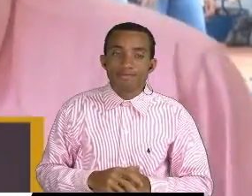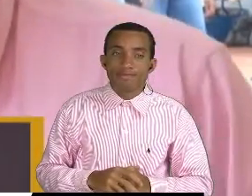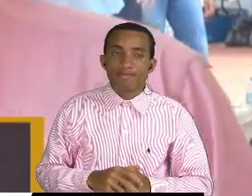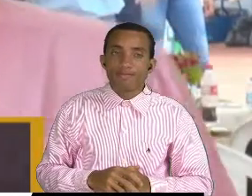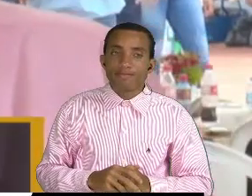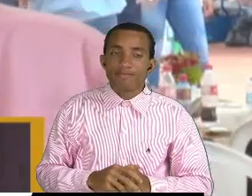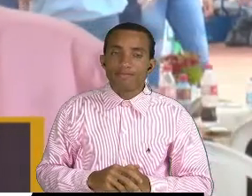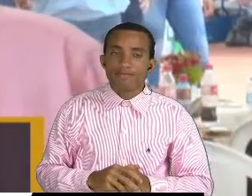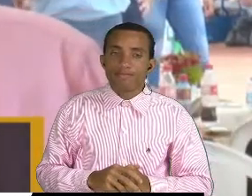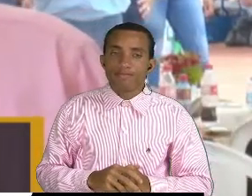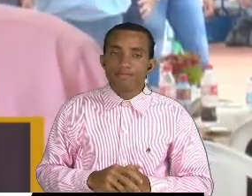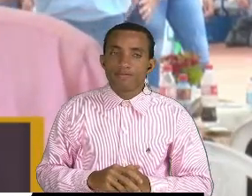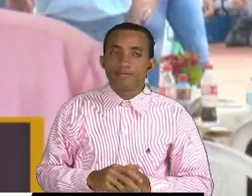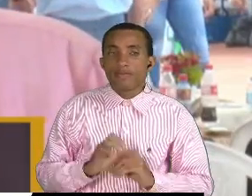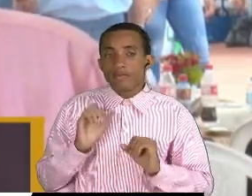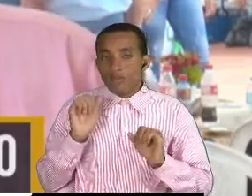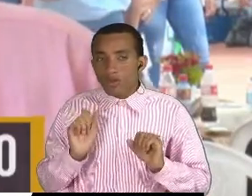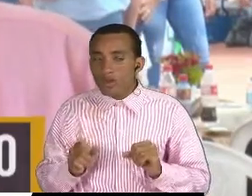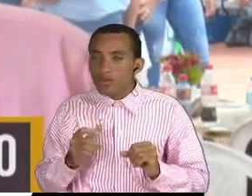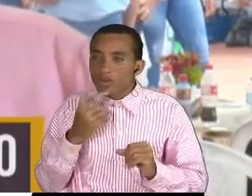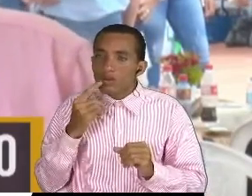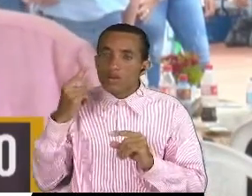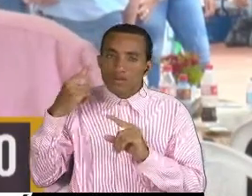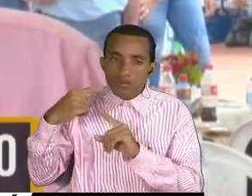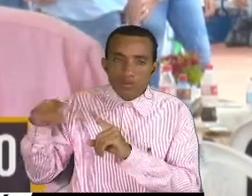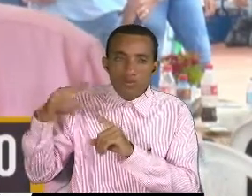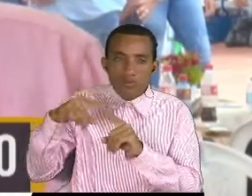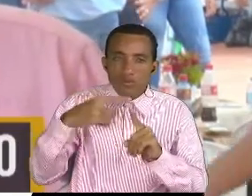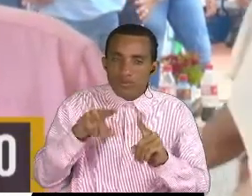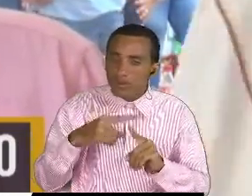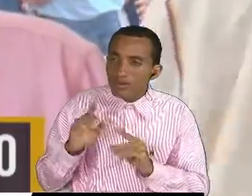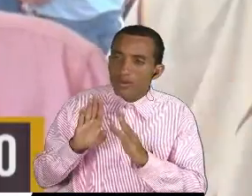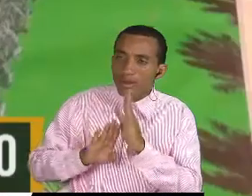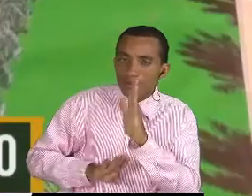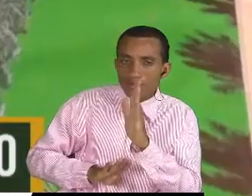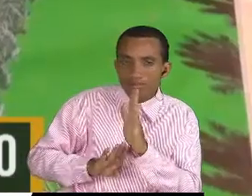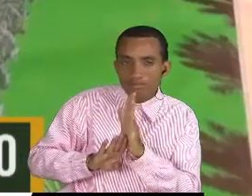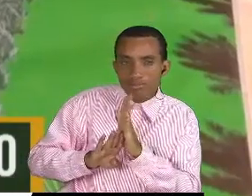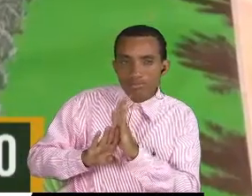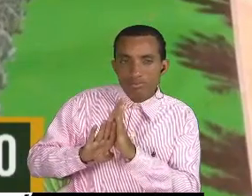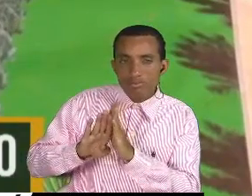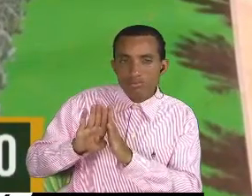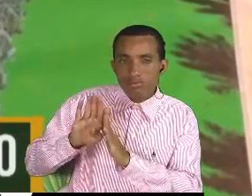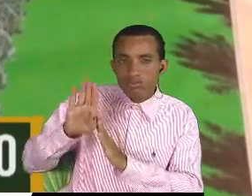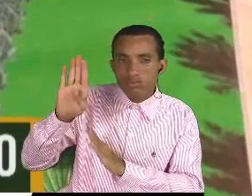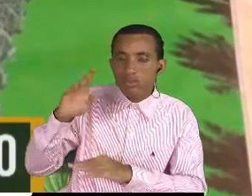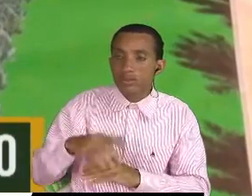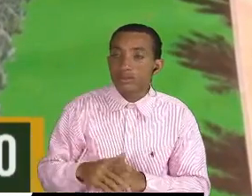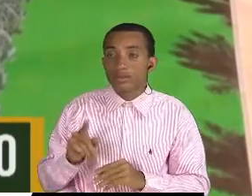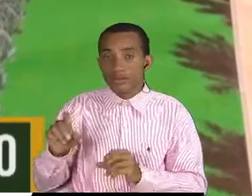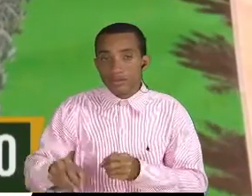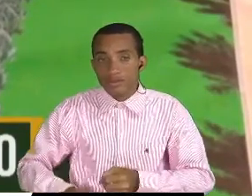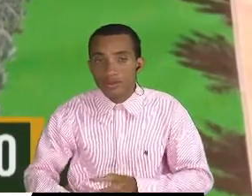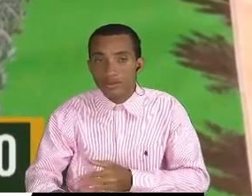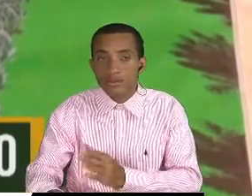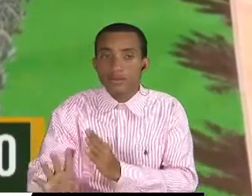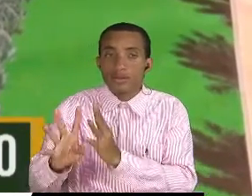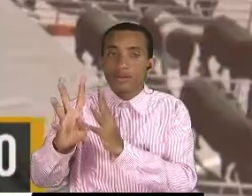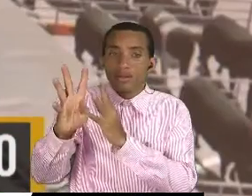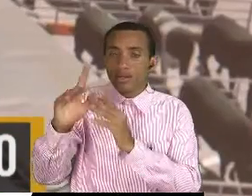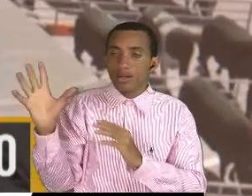traer una alternativa de desarrollo tanto al sector pecuario, a los ganaderos